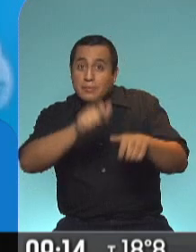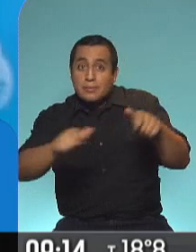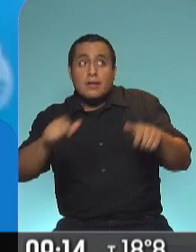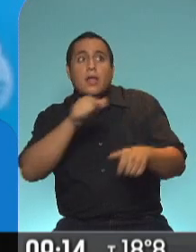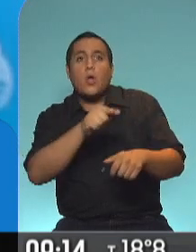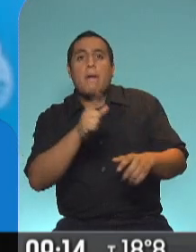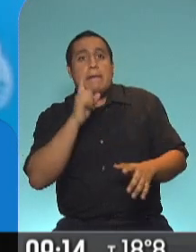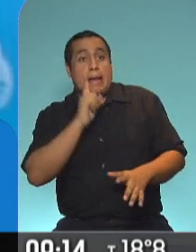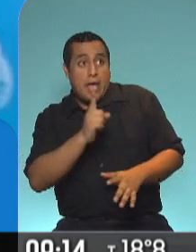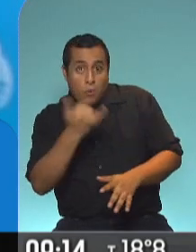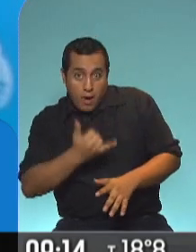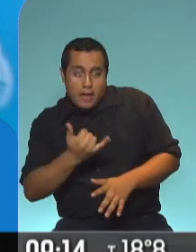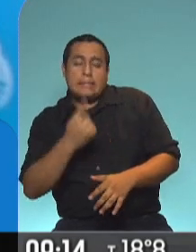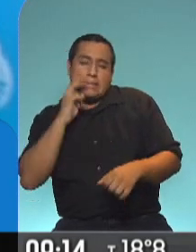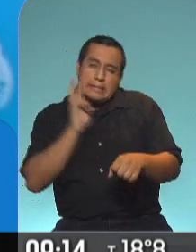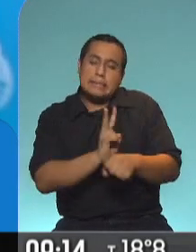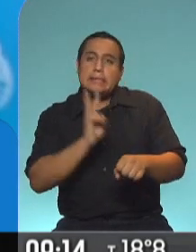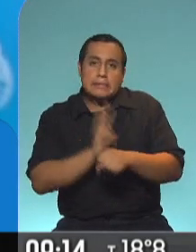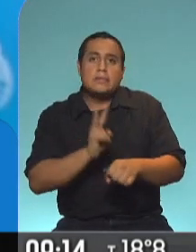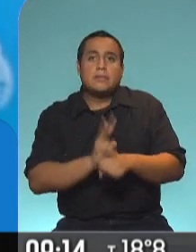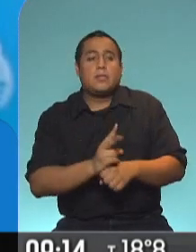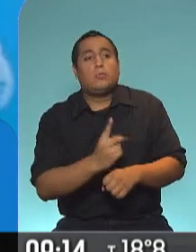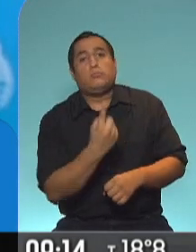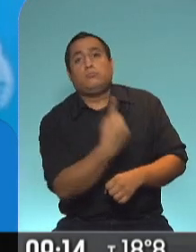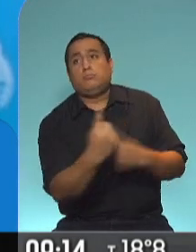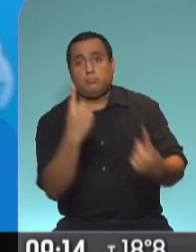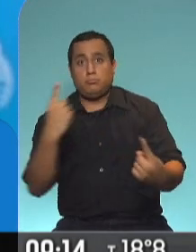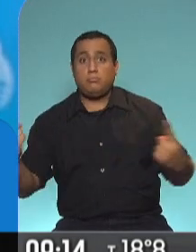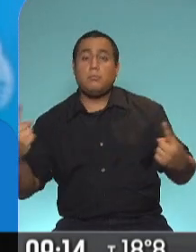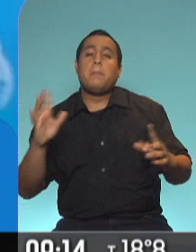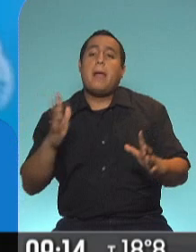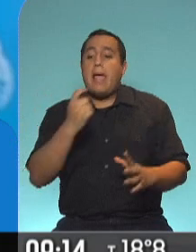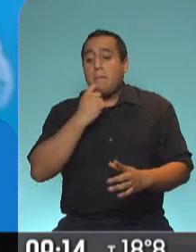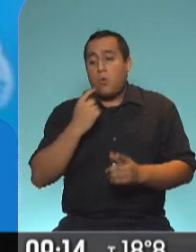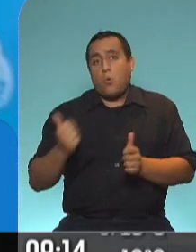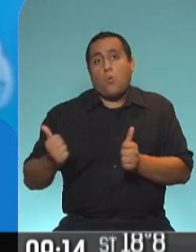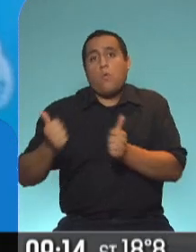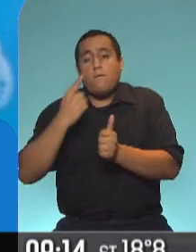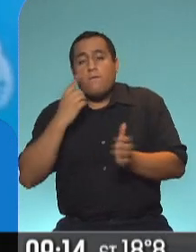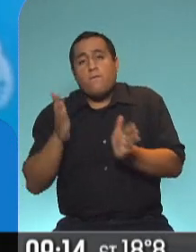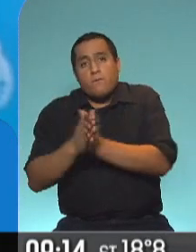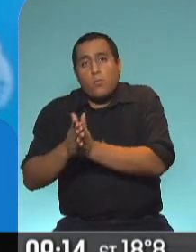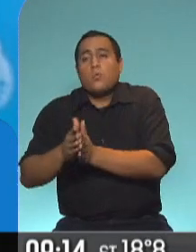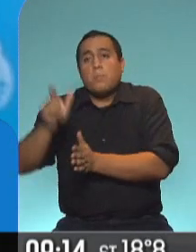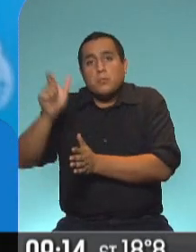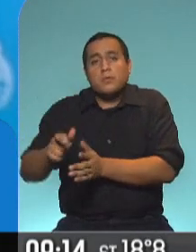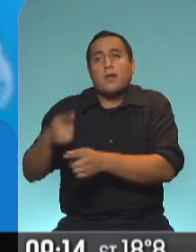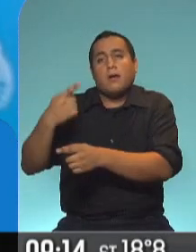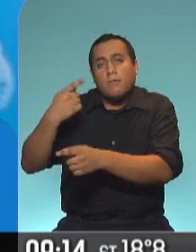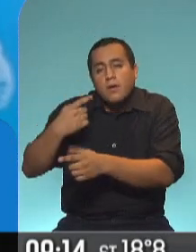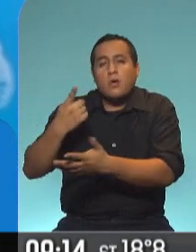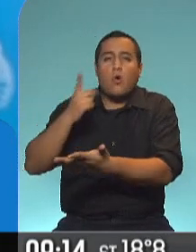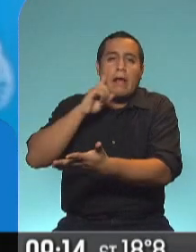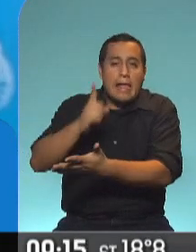condición de riesgo no solamente desde lo individual sino también si convivimos con alguna persona que tiene alguna condición de riesgo extremar las medidas